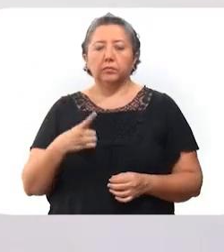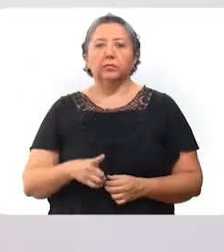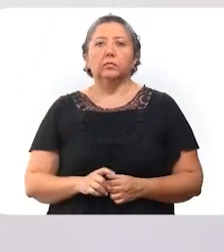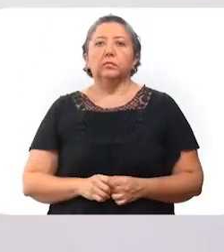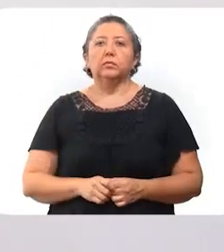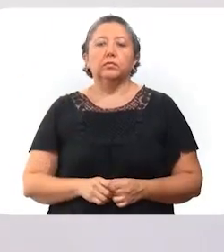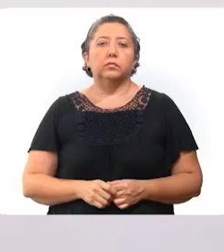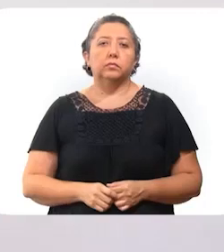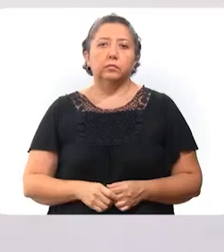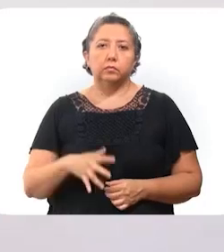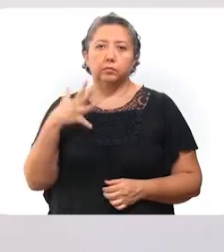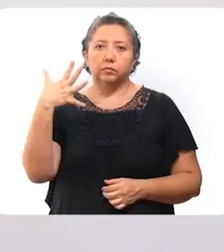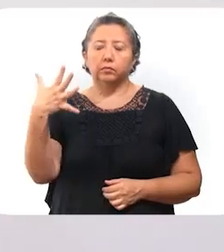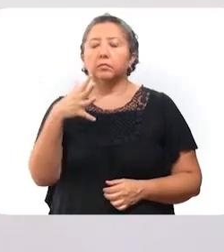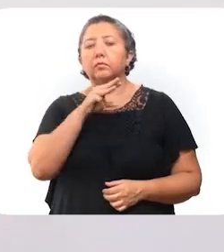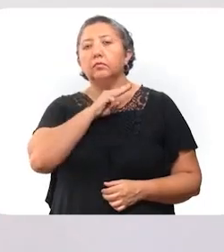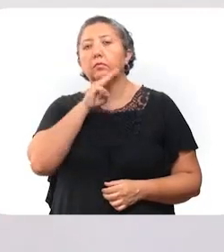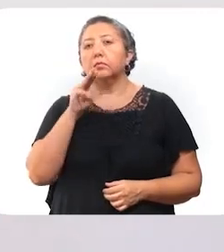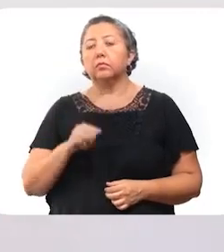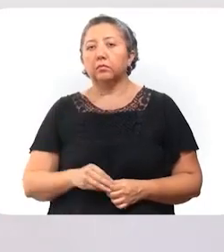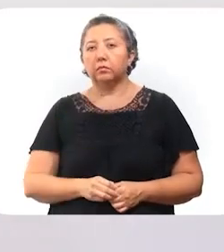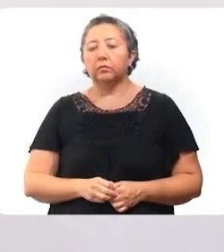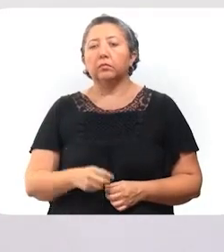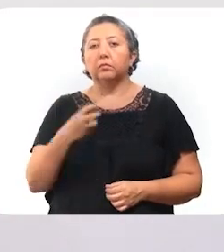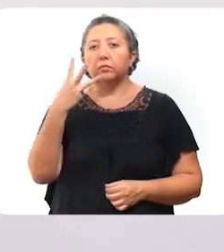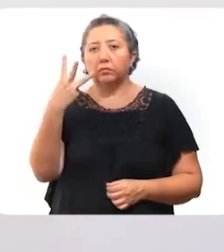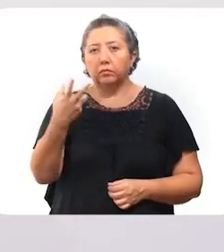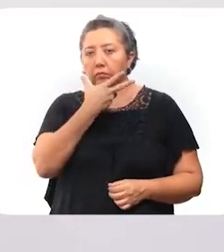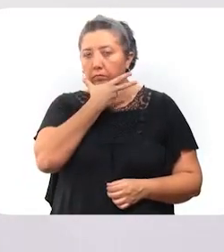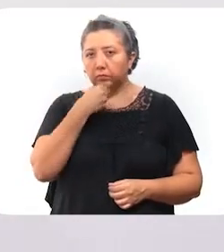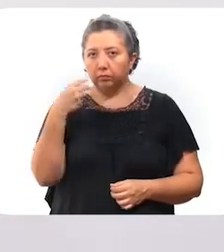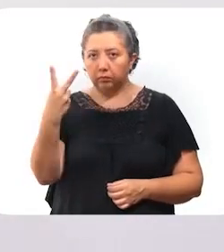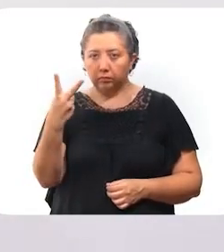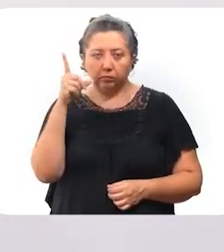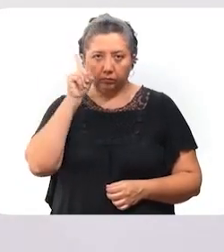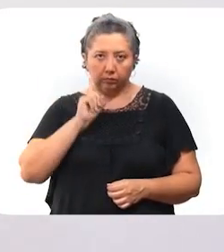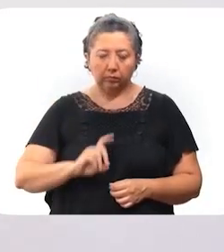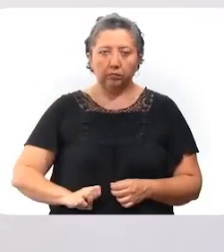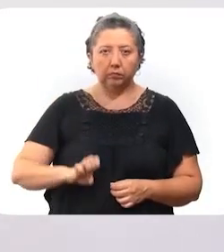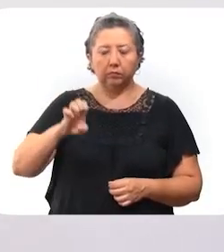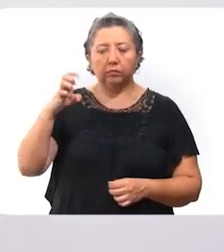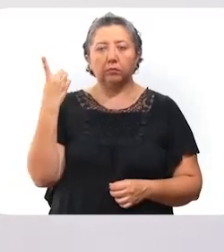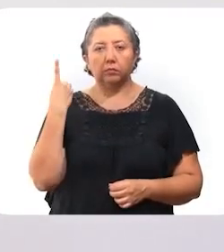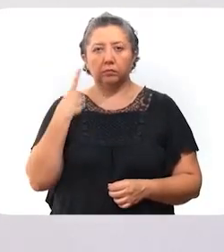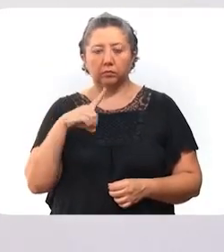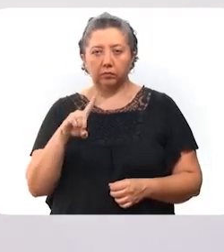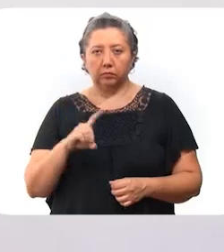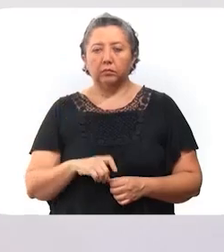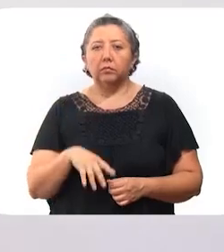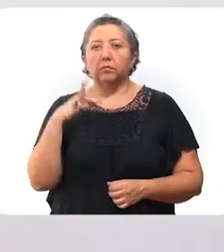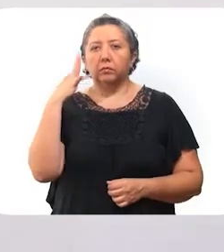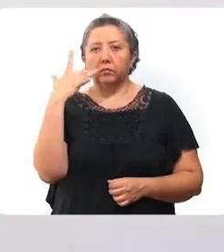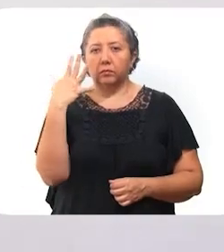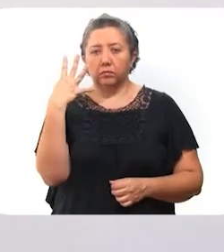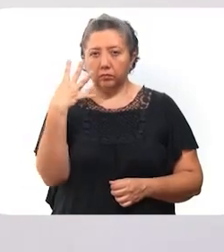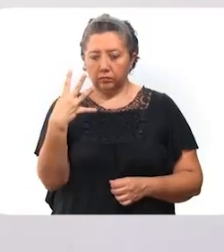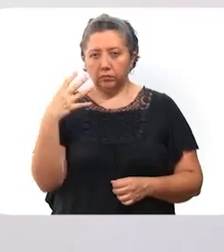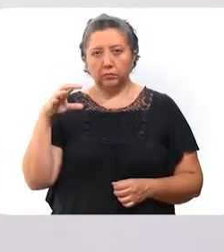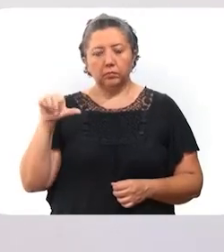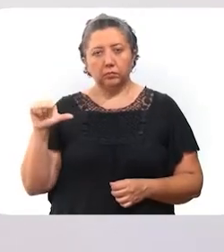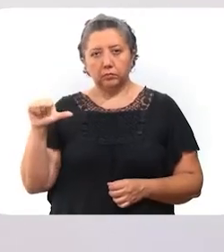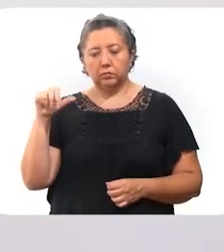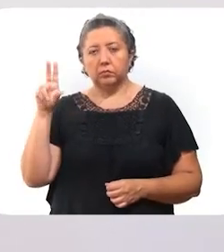médico informamos de 5 fallecimientos, 3 hombres y 2 mujeres de un rango de edad de 54